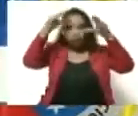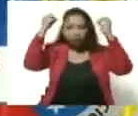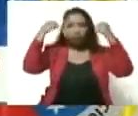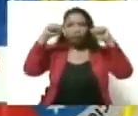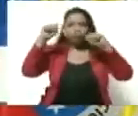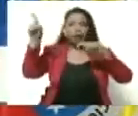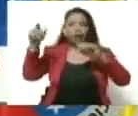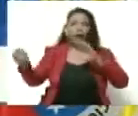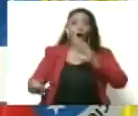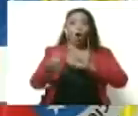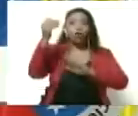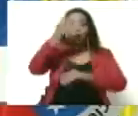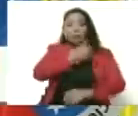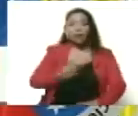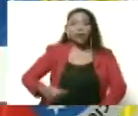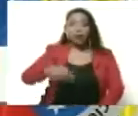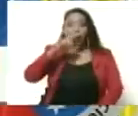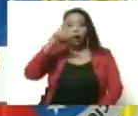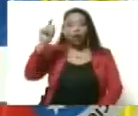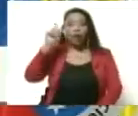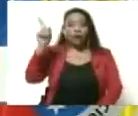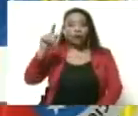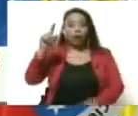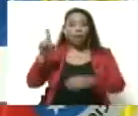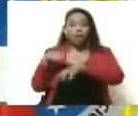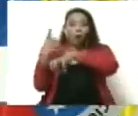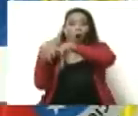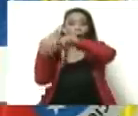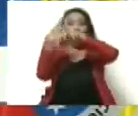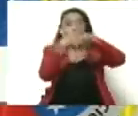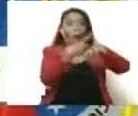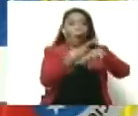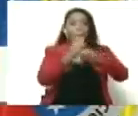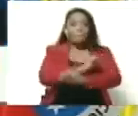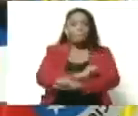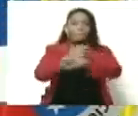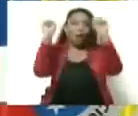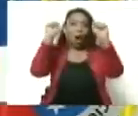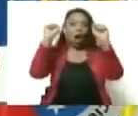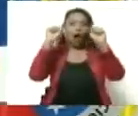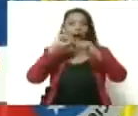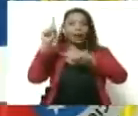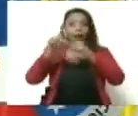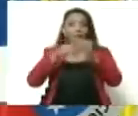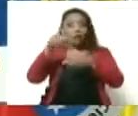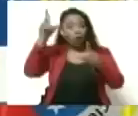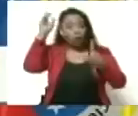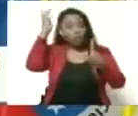atentado contra el presidente con drones, y se